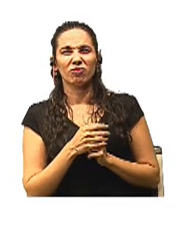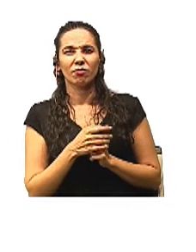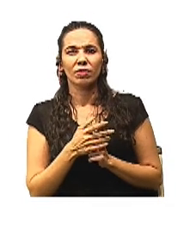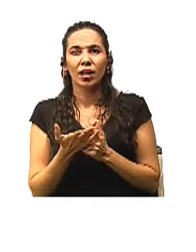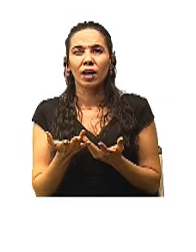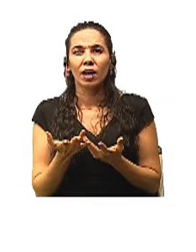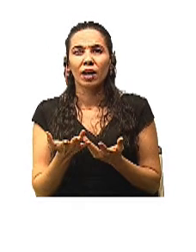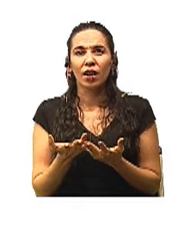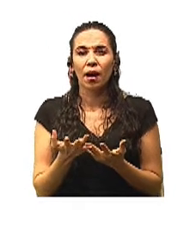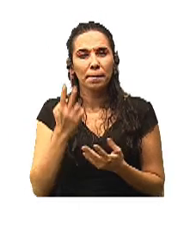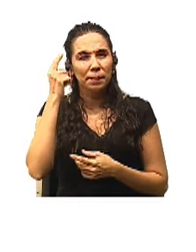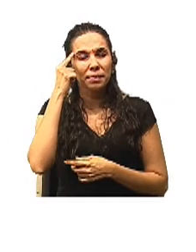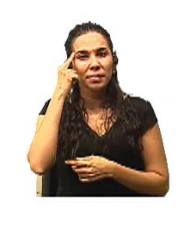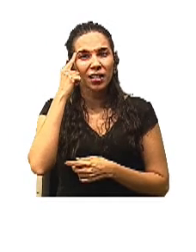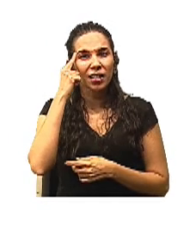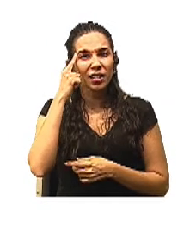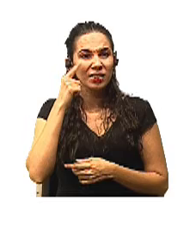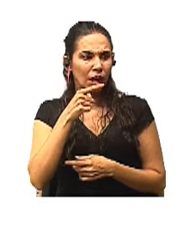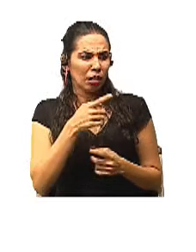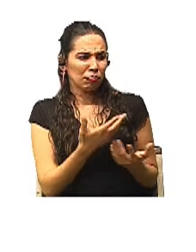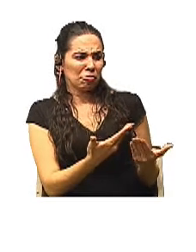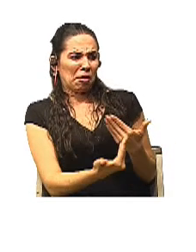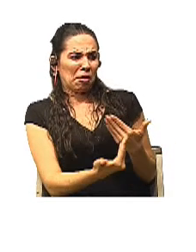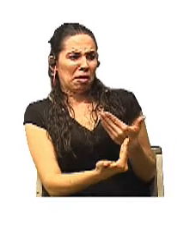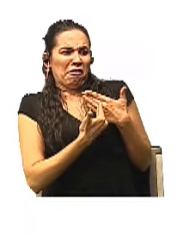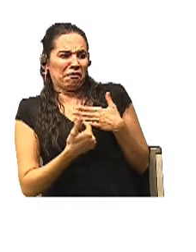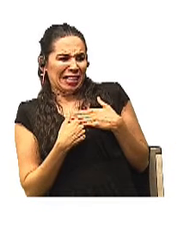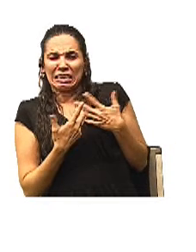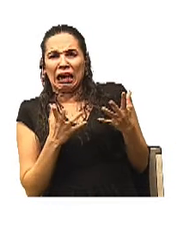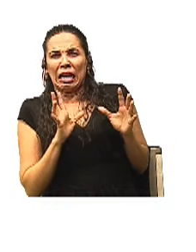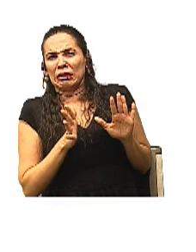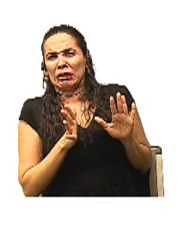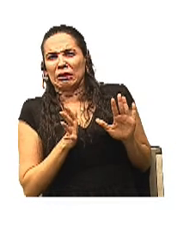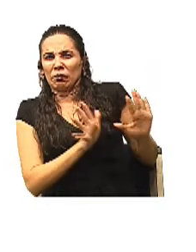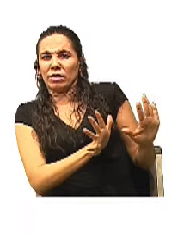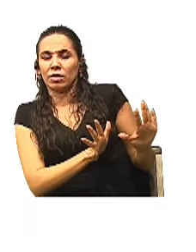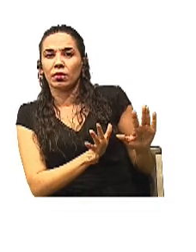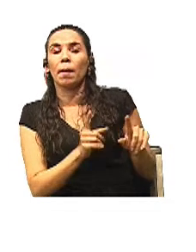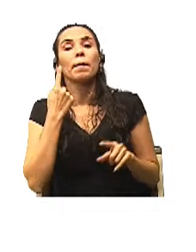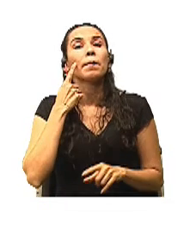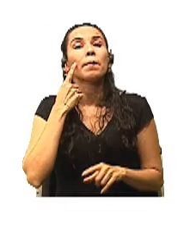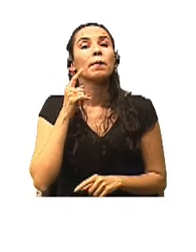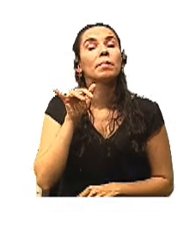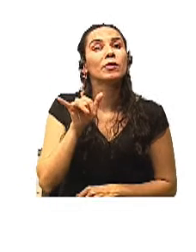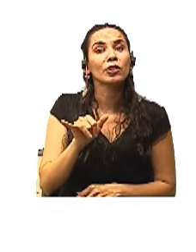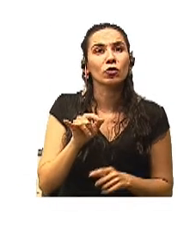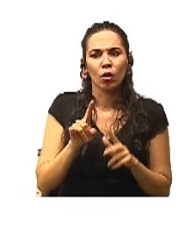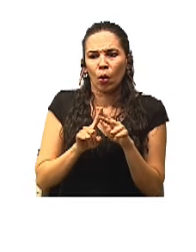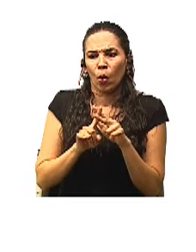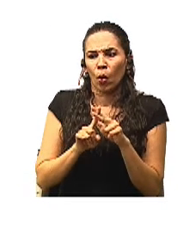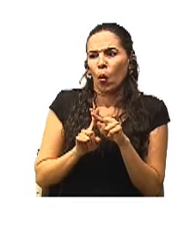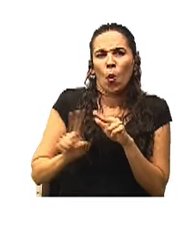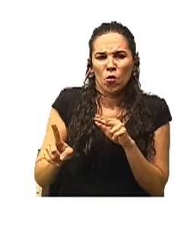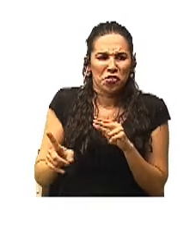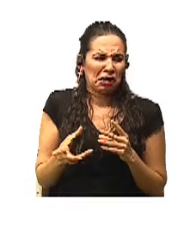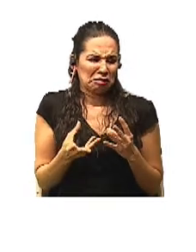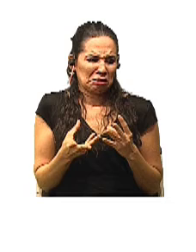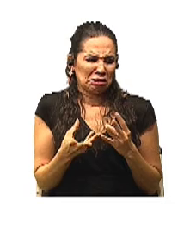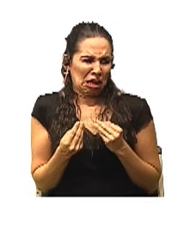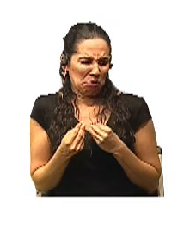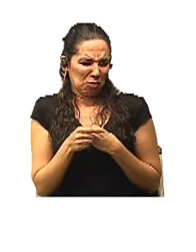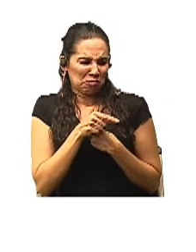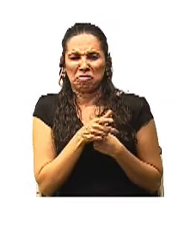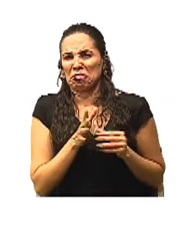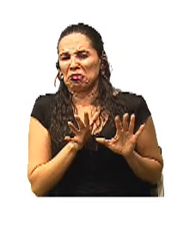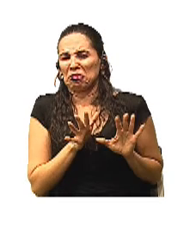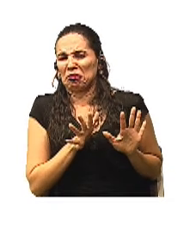Piensan que los va a agredir y por eso le huyen, le tienen temor,